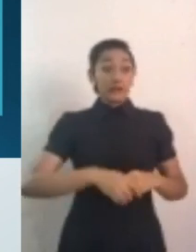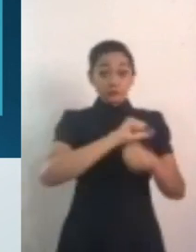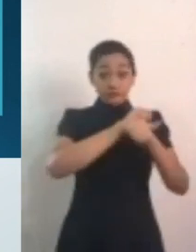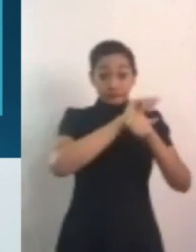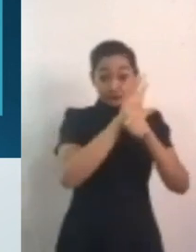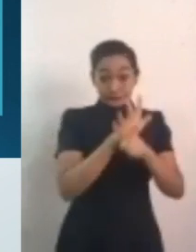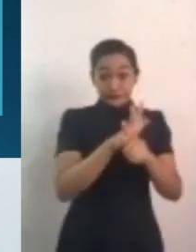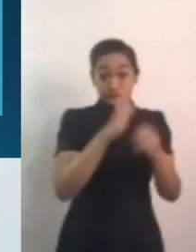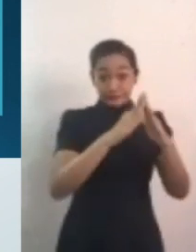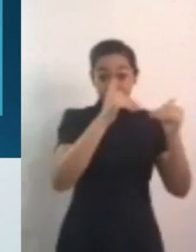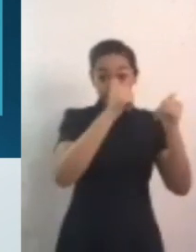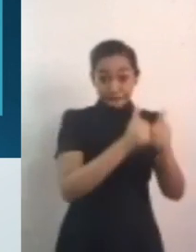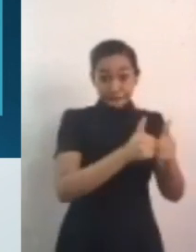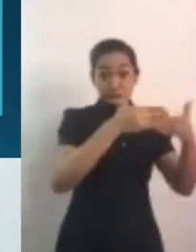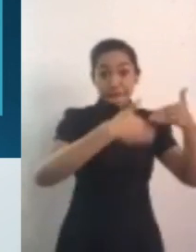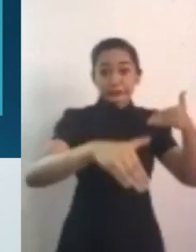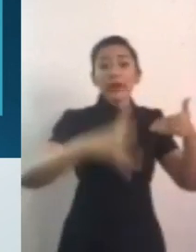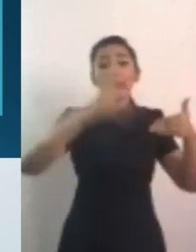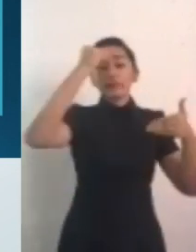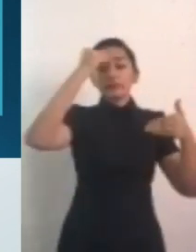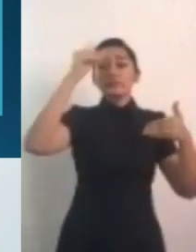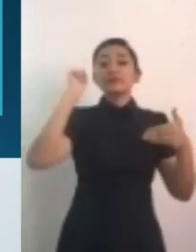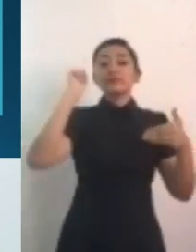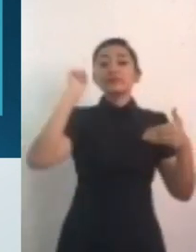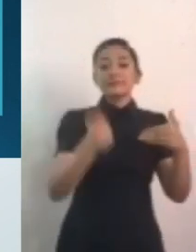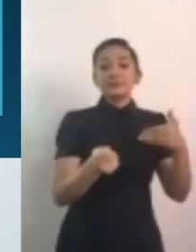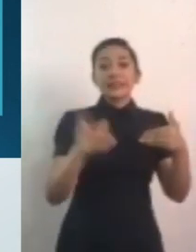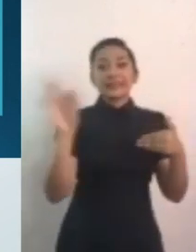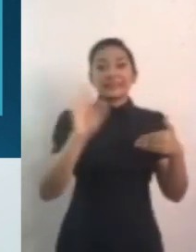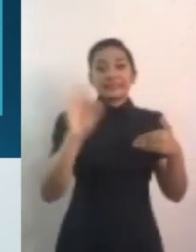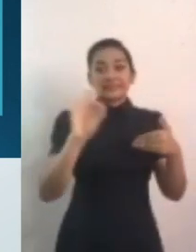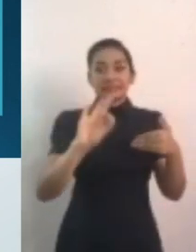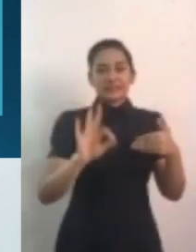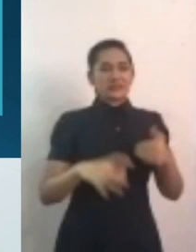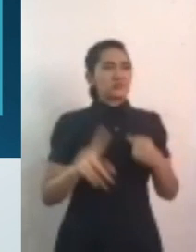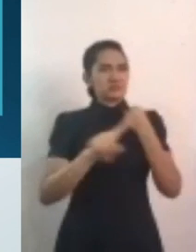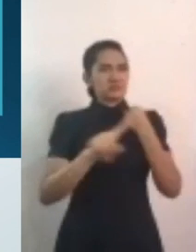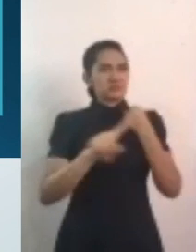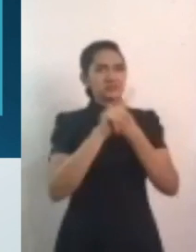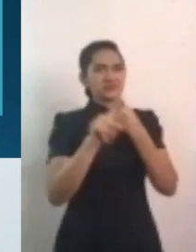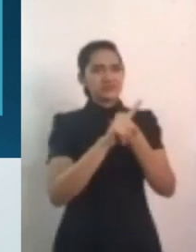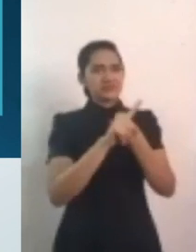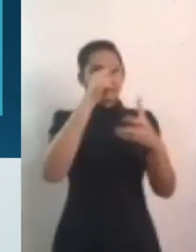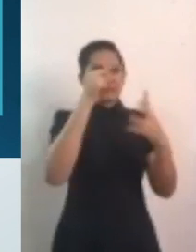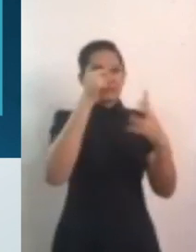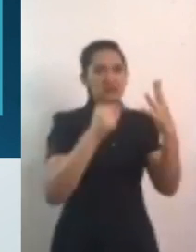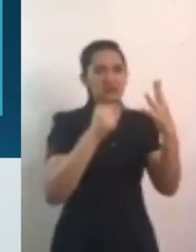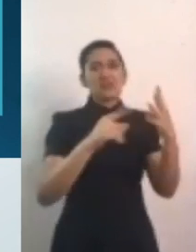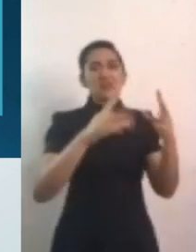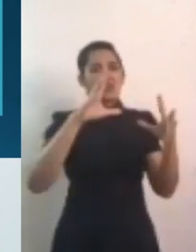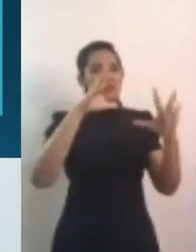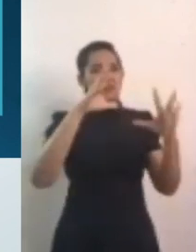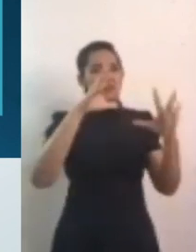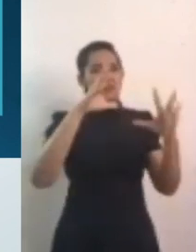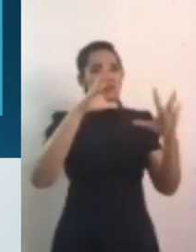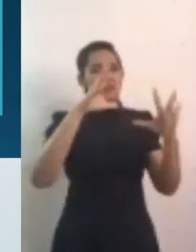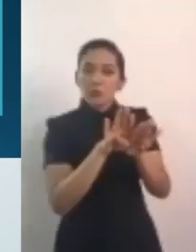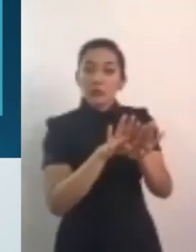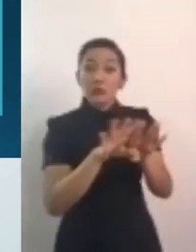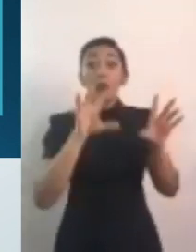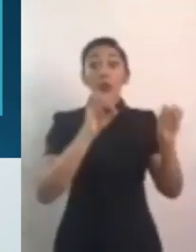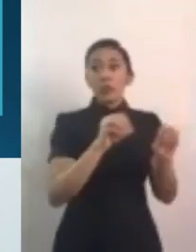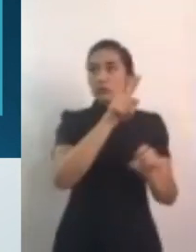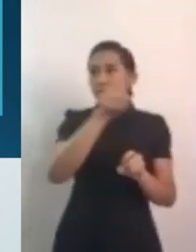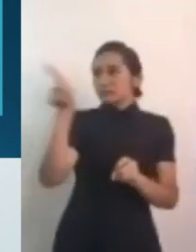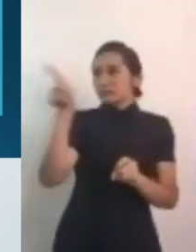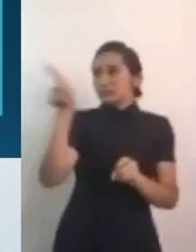problemas, instrumentamos las destrezas de solución de problemas, buscamos apoyo, el tipo de apoyo que sí funciona,